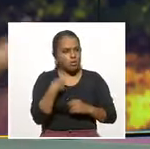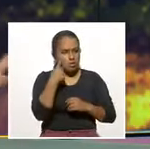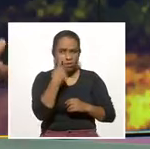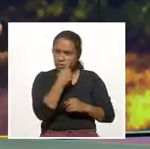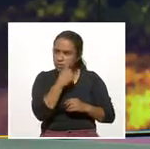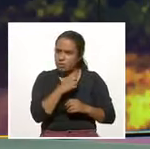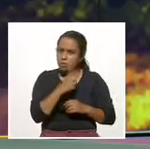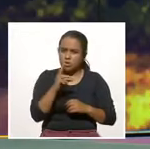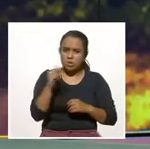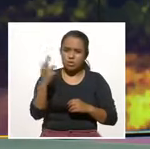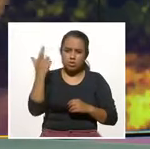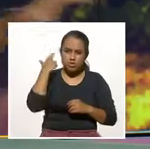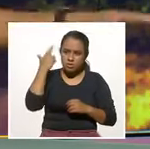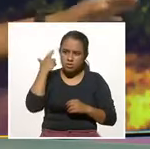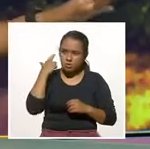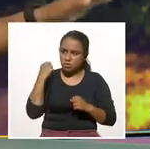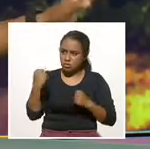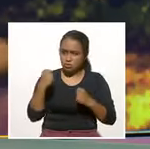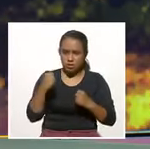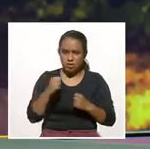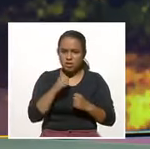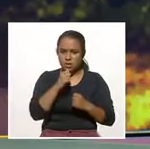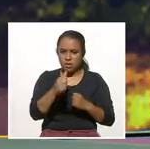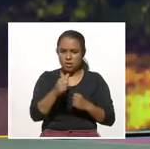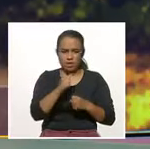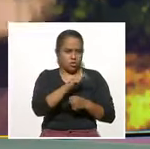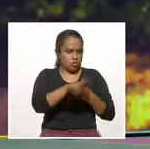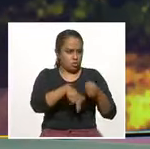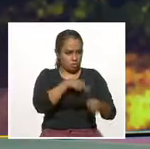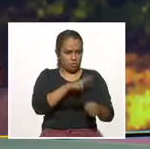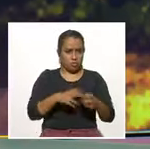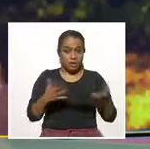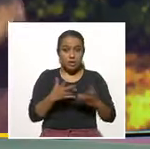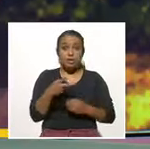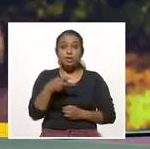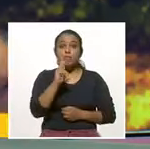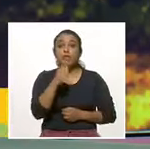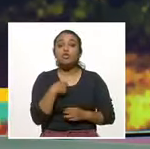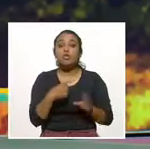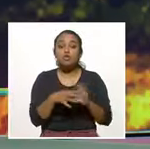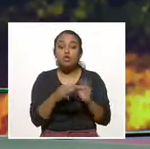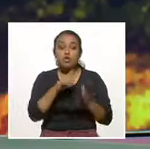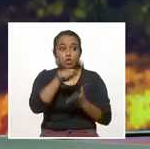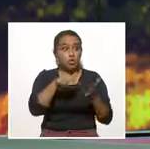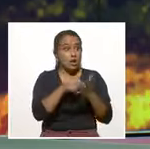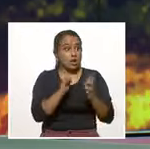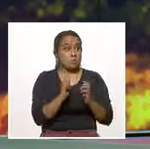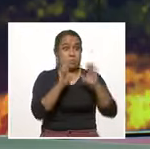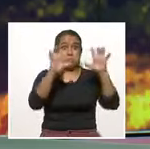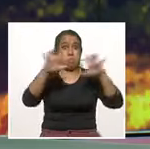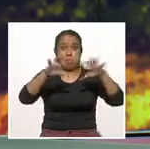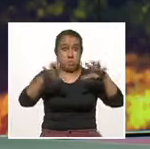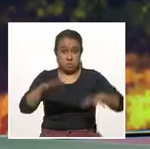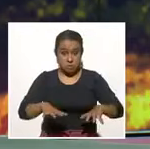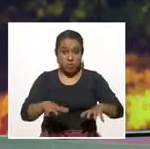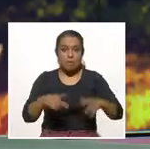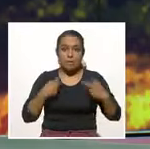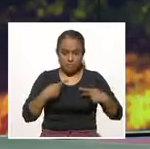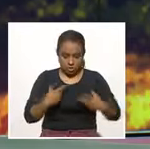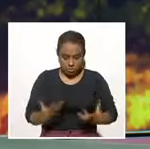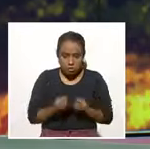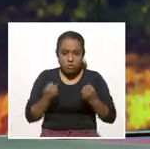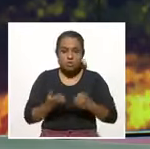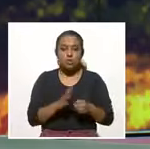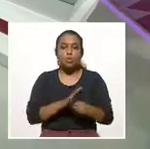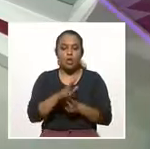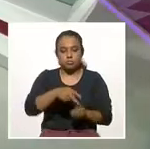está, no se escucha lo fuerte, mis procedimientos normales. Okay. A lo que yo me refería que en lugares donde se han colapsado, las personas que han sobrevivido son las que han